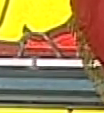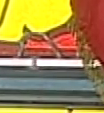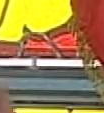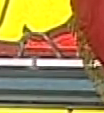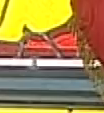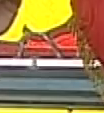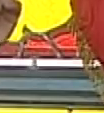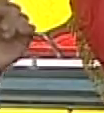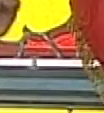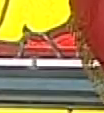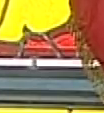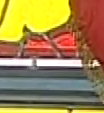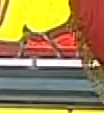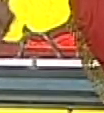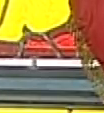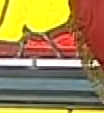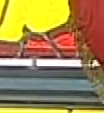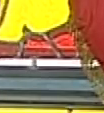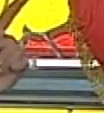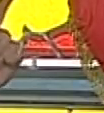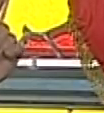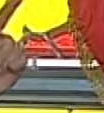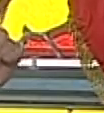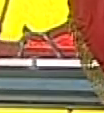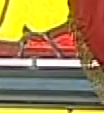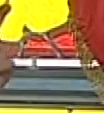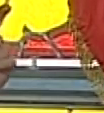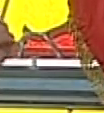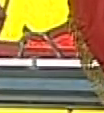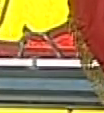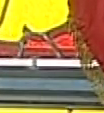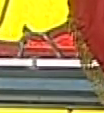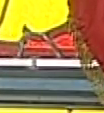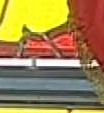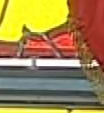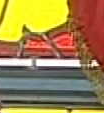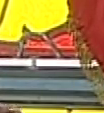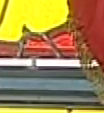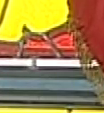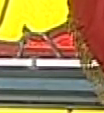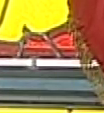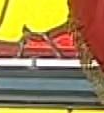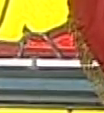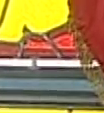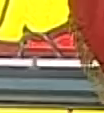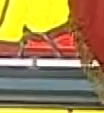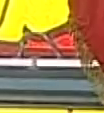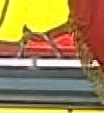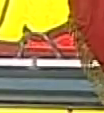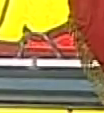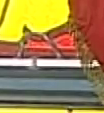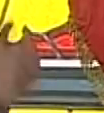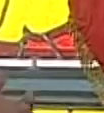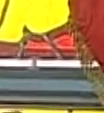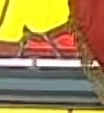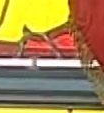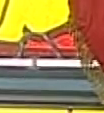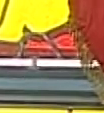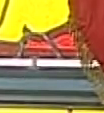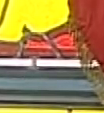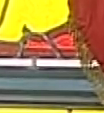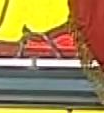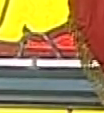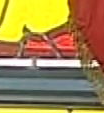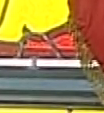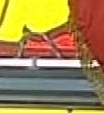Poder Popular superan a gobernaciones y a municipios. Es decir, que la sabiduría del pueblo cada vez cobra más conciencia